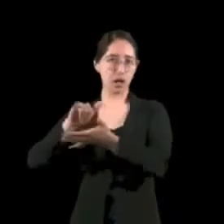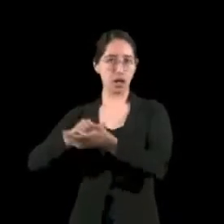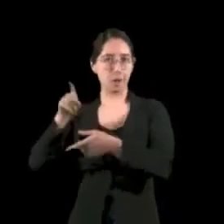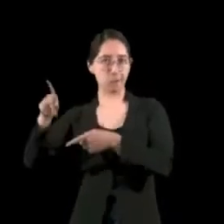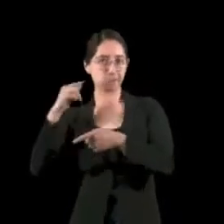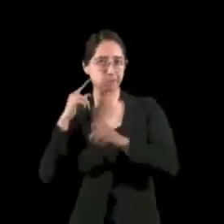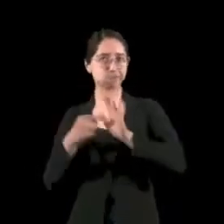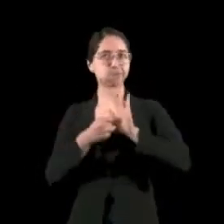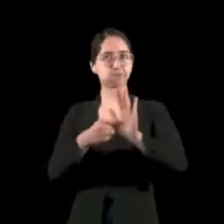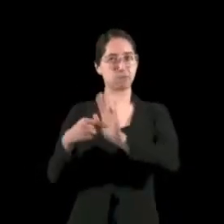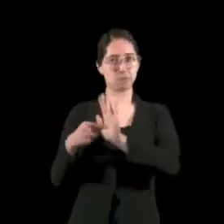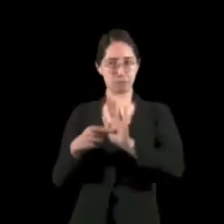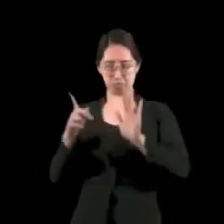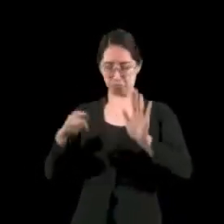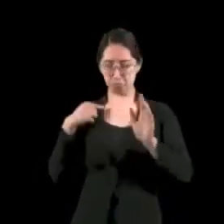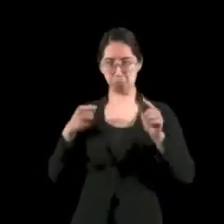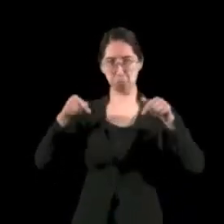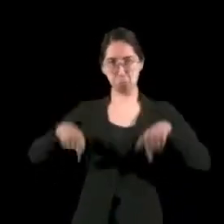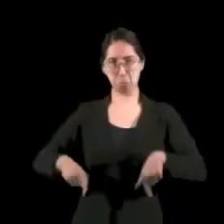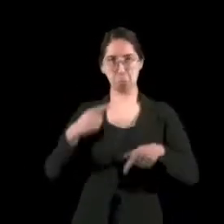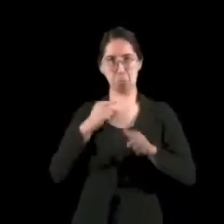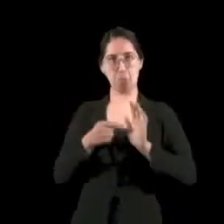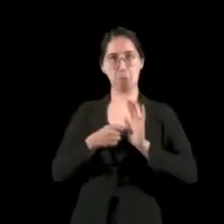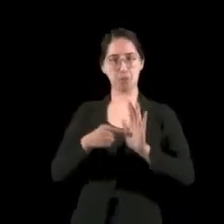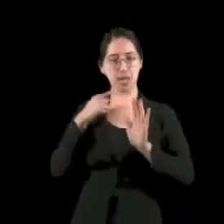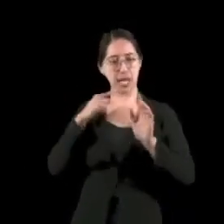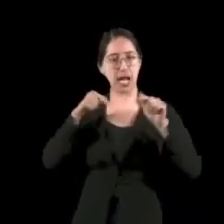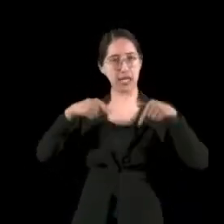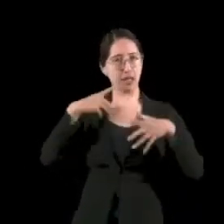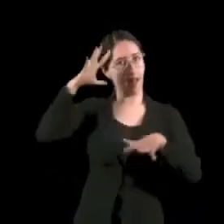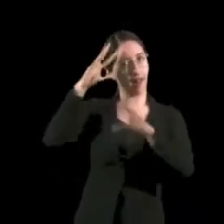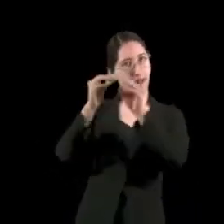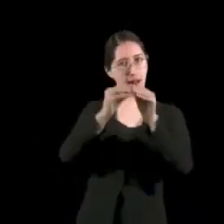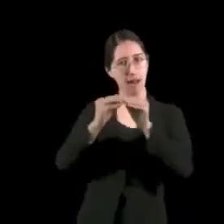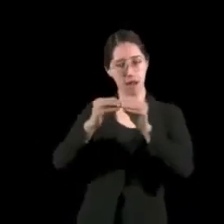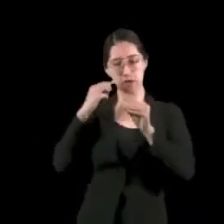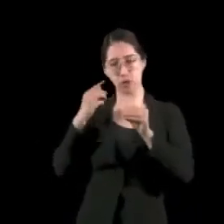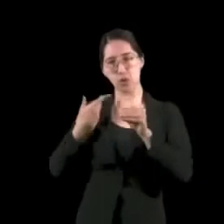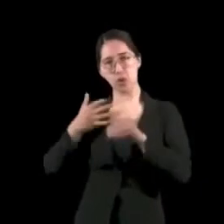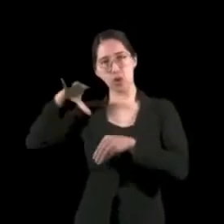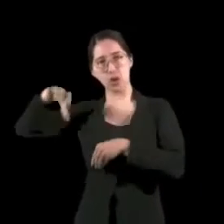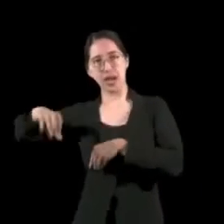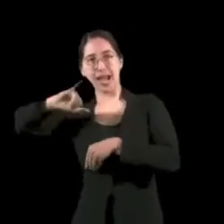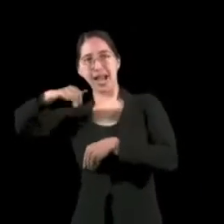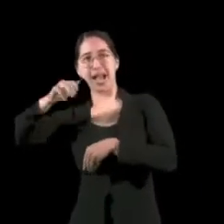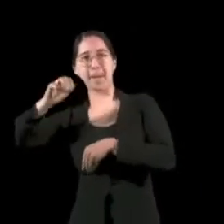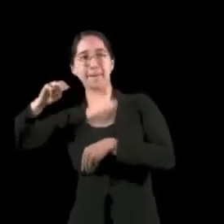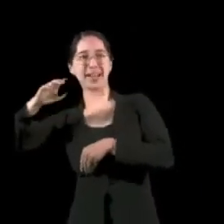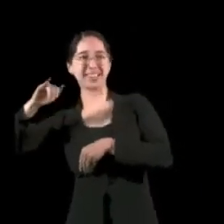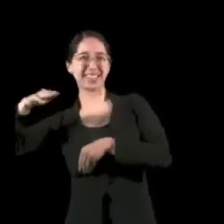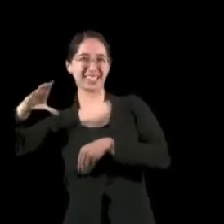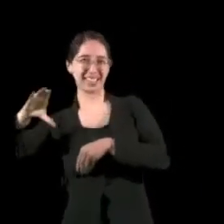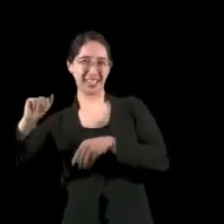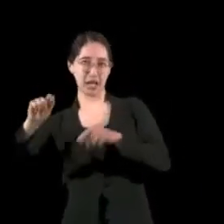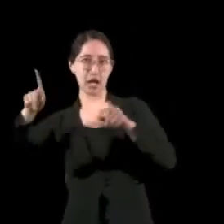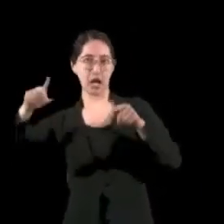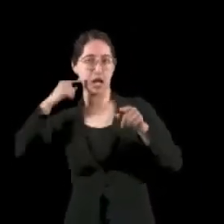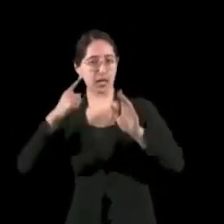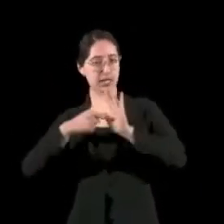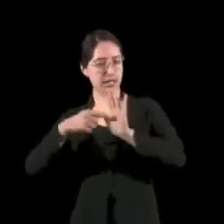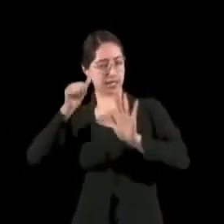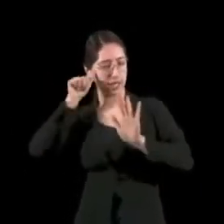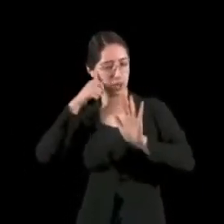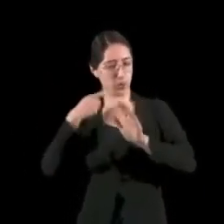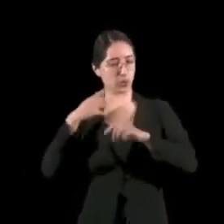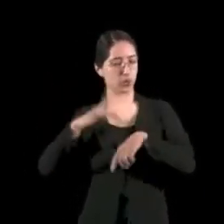ejército colombiano, se transportaron en barco hasta Jamaica. En Jamaica debían llegar en un avión de Albichada. A mí me tocó la tarea de preparar